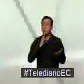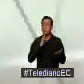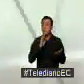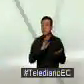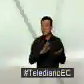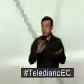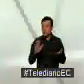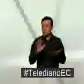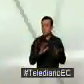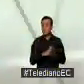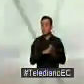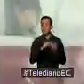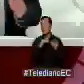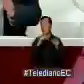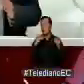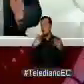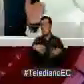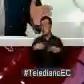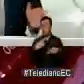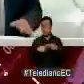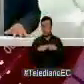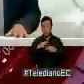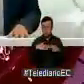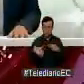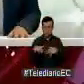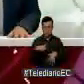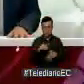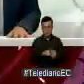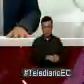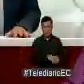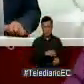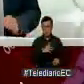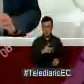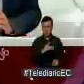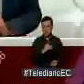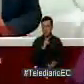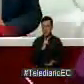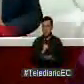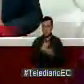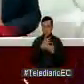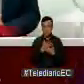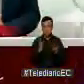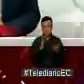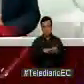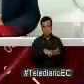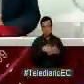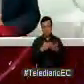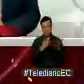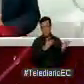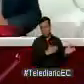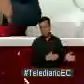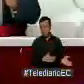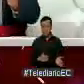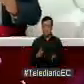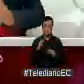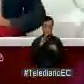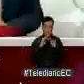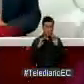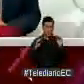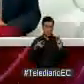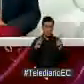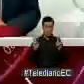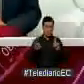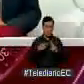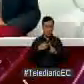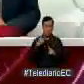un importantísimo mercado para los productos no tradicionales en particular. Y acá hay un cronograma que nosotros hemos indicado, es una